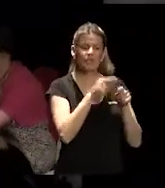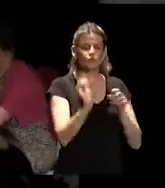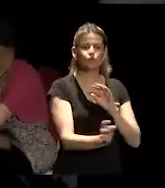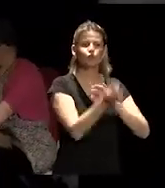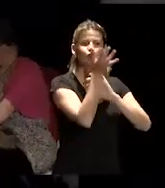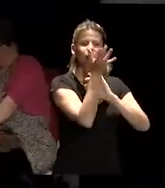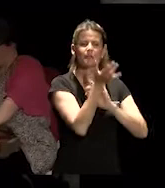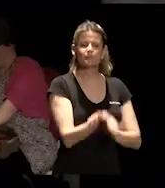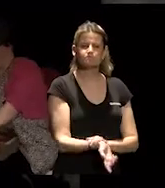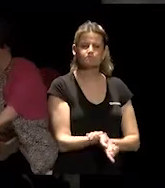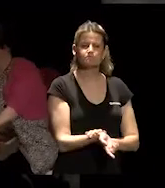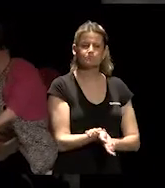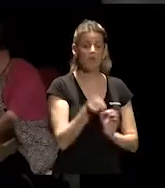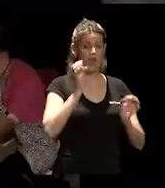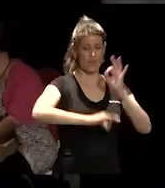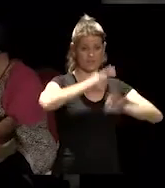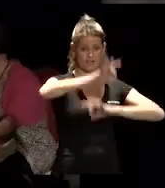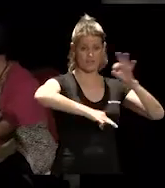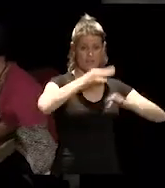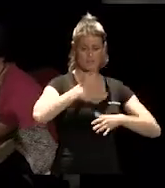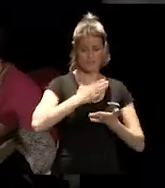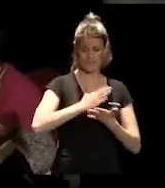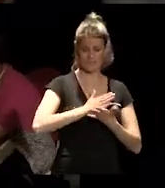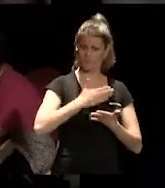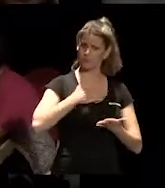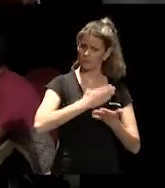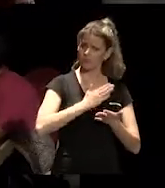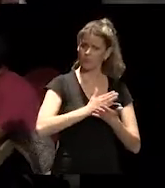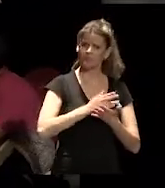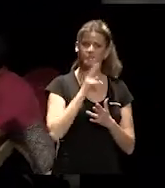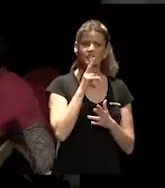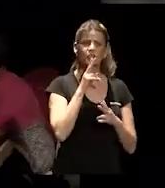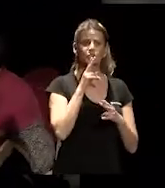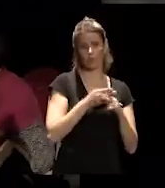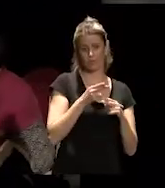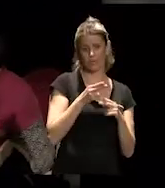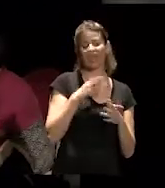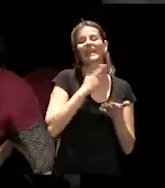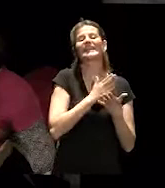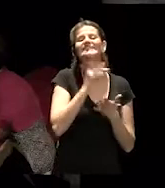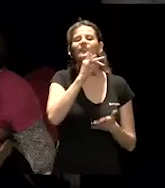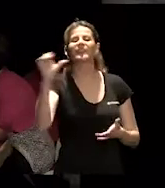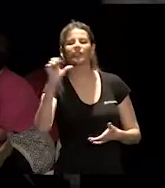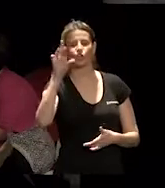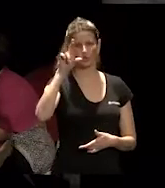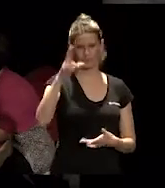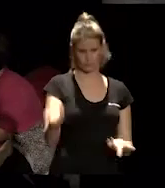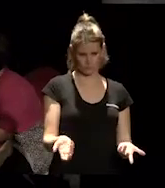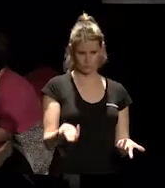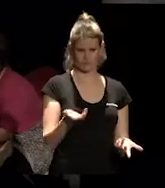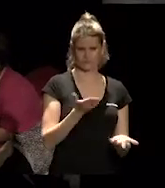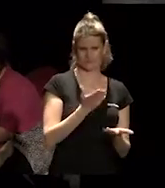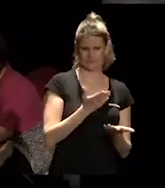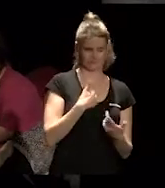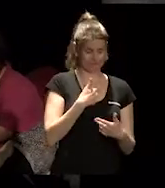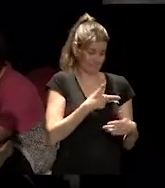surgió en una asamblea de mi clase. Mi clase se llamaba la clase de Roberto. Y entonces, ¿cómo no puede ser la clase